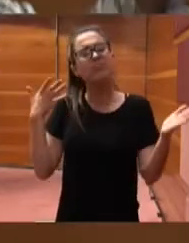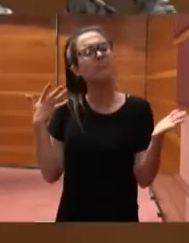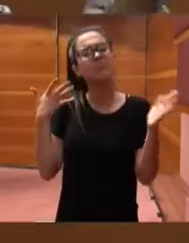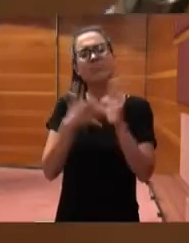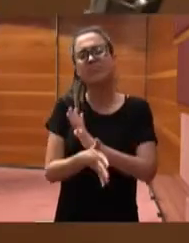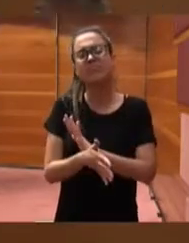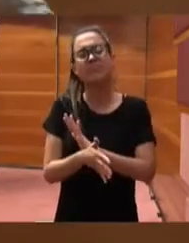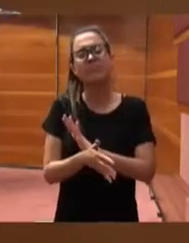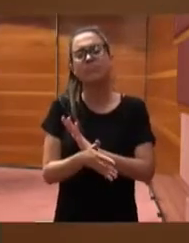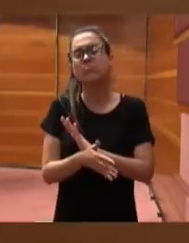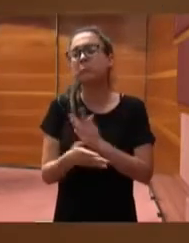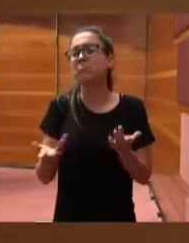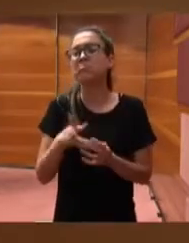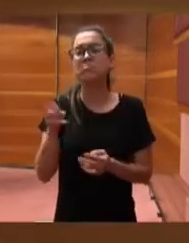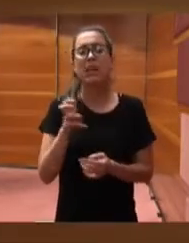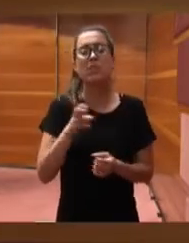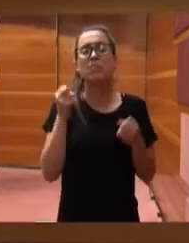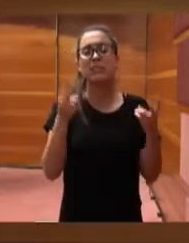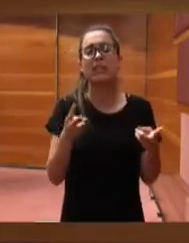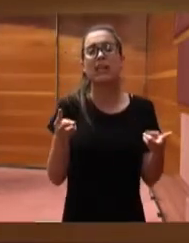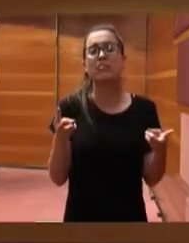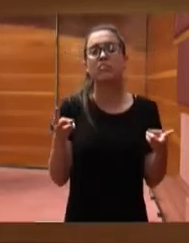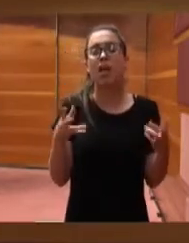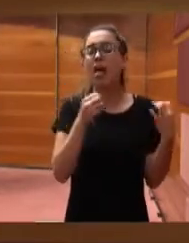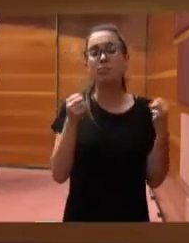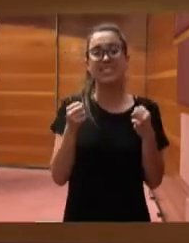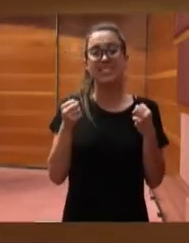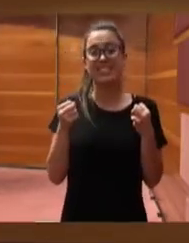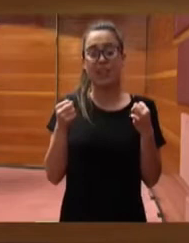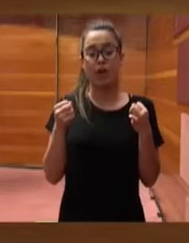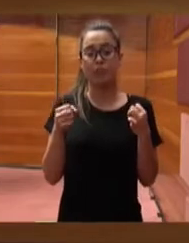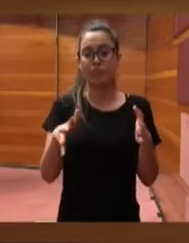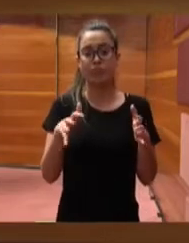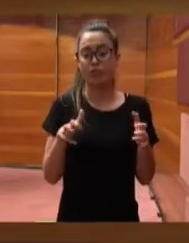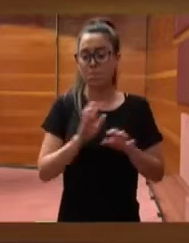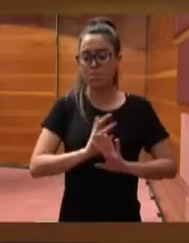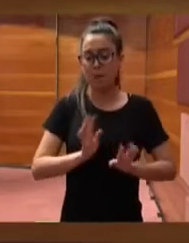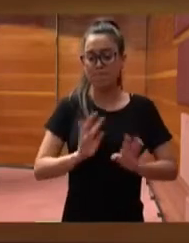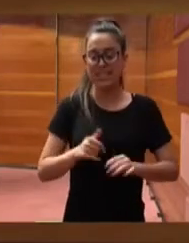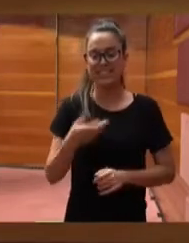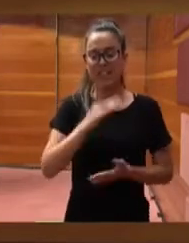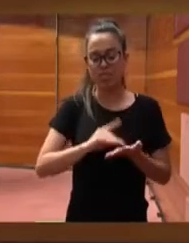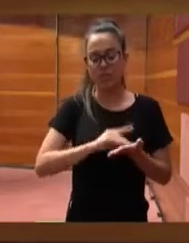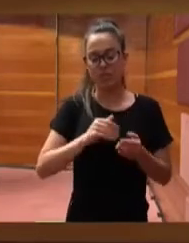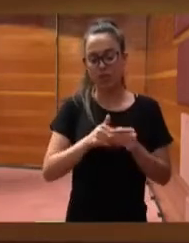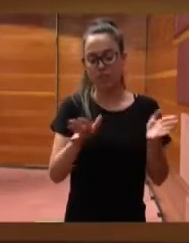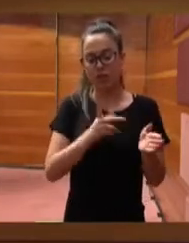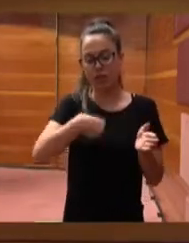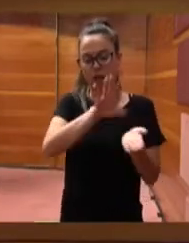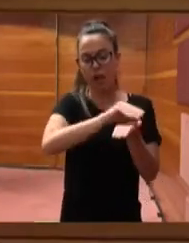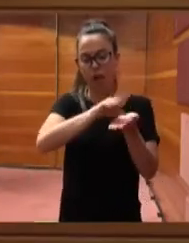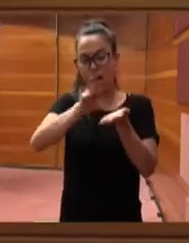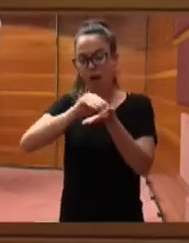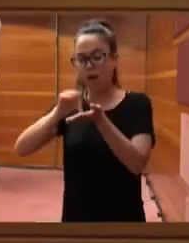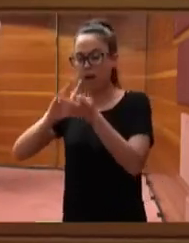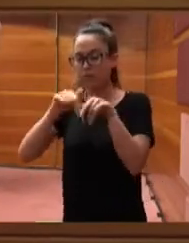pueda visualizarlos de alguna forma. El primer beneficiario es la propia administración, que al visualizar los propios datos que tienen pueden tomar decisiones en tiempo real,